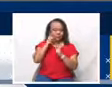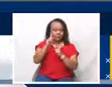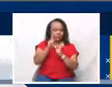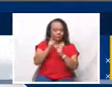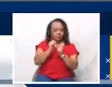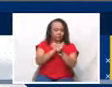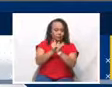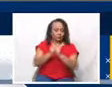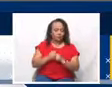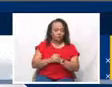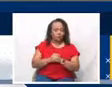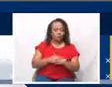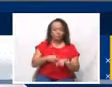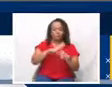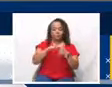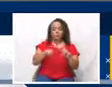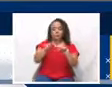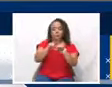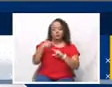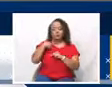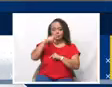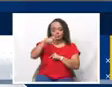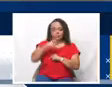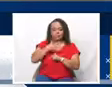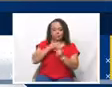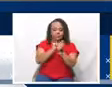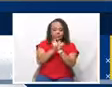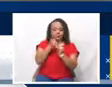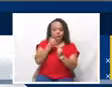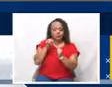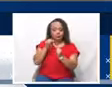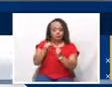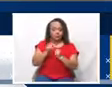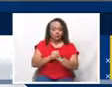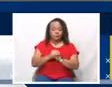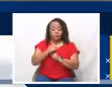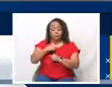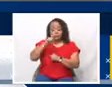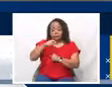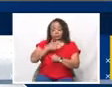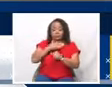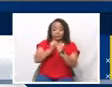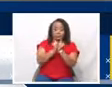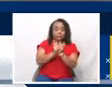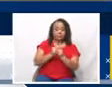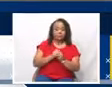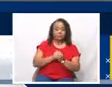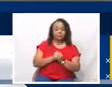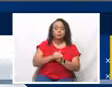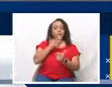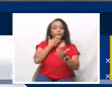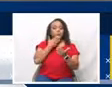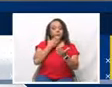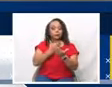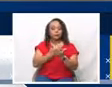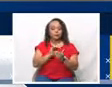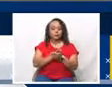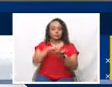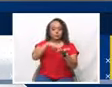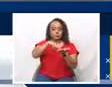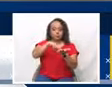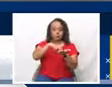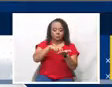corredor. Entonces tampoco yo necesito que mi atleta sea el mejor en una sentadilla profunda, yo necesito que mi atleta sea bueno en una sentadilla de